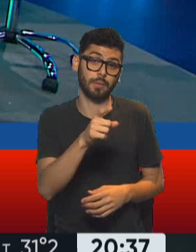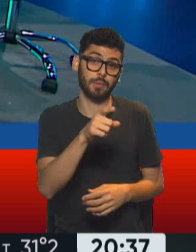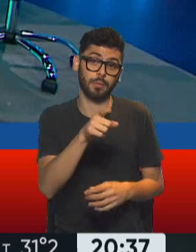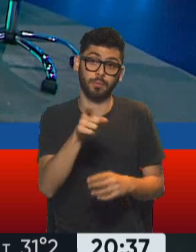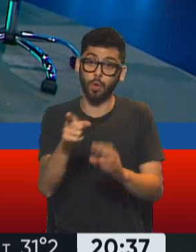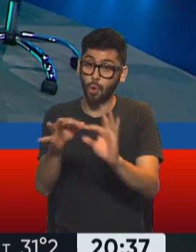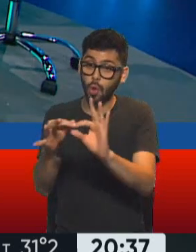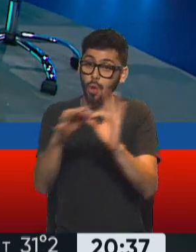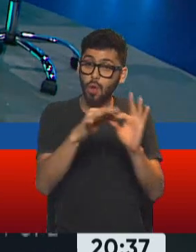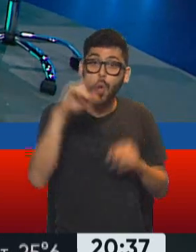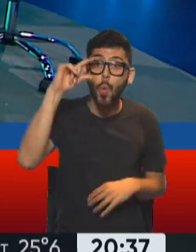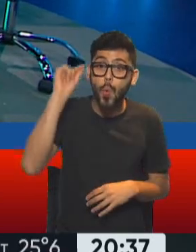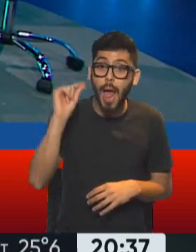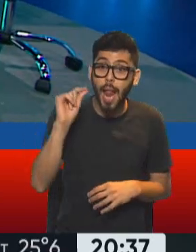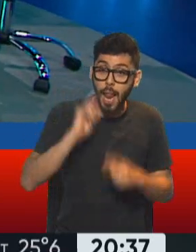de